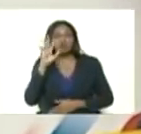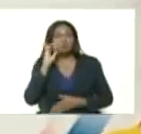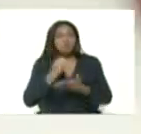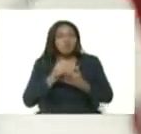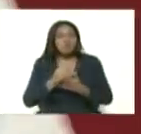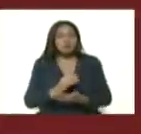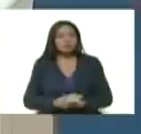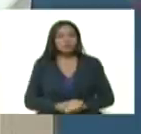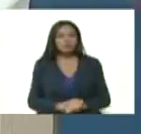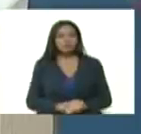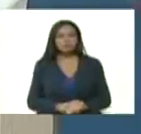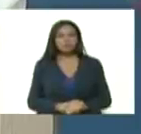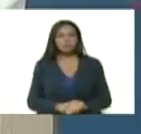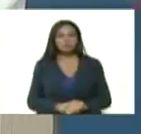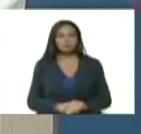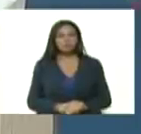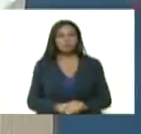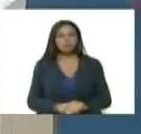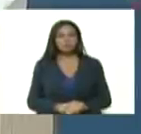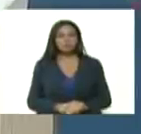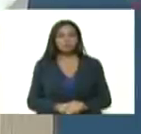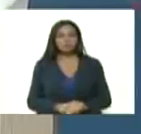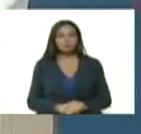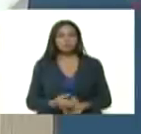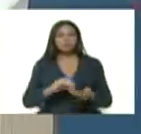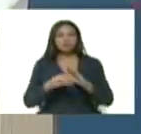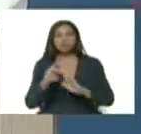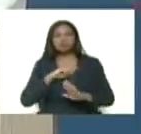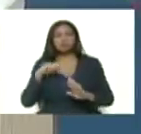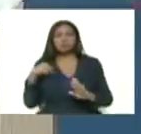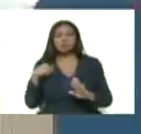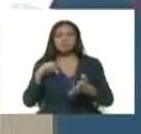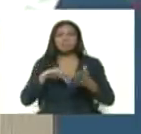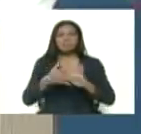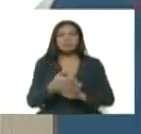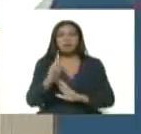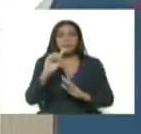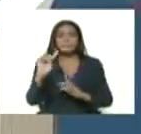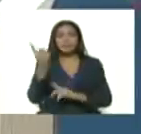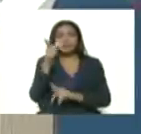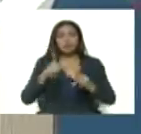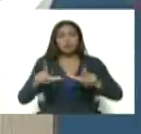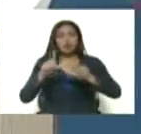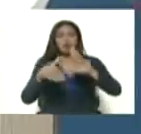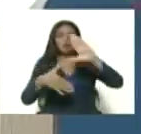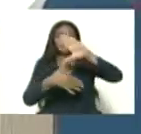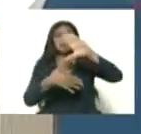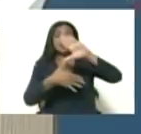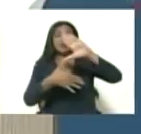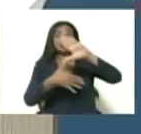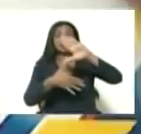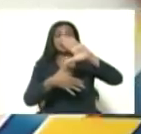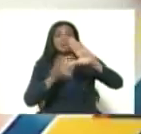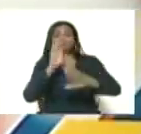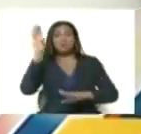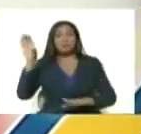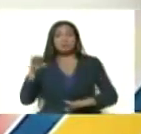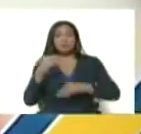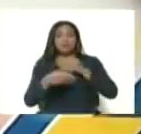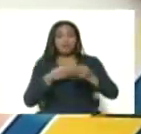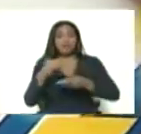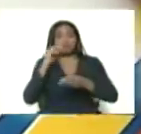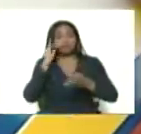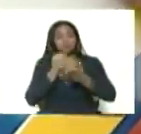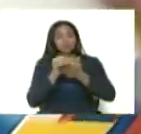181.335 pruebas. Eso nos coloca en el primer lugar en América Latina de los países que están